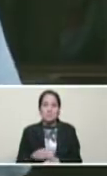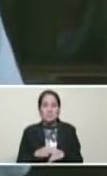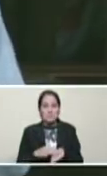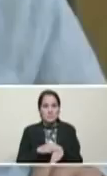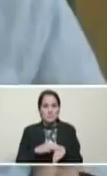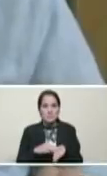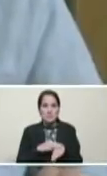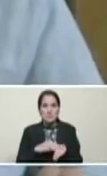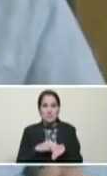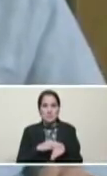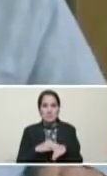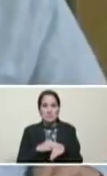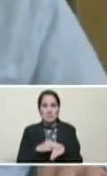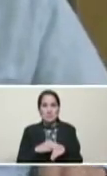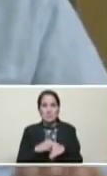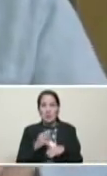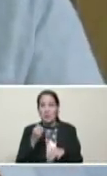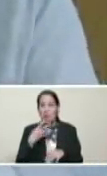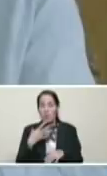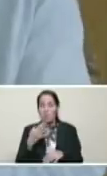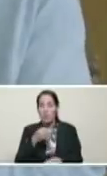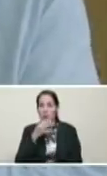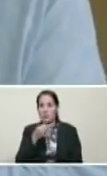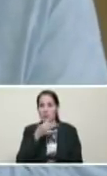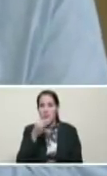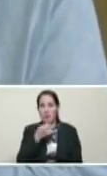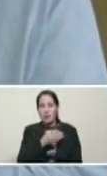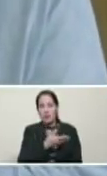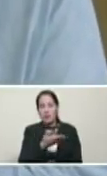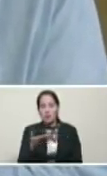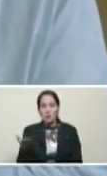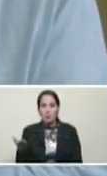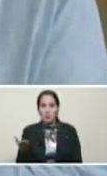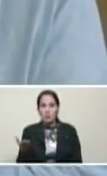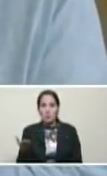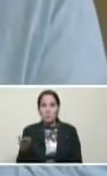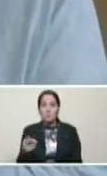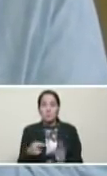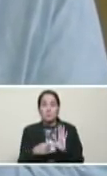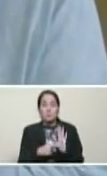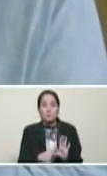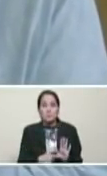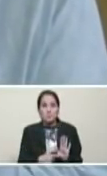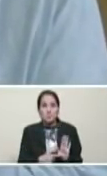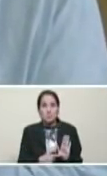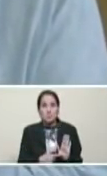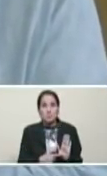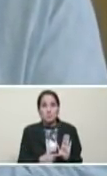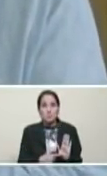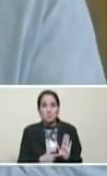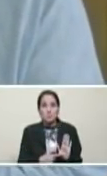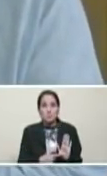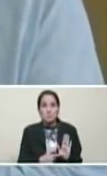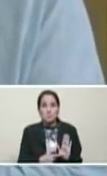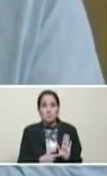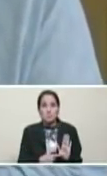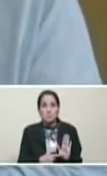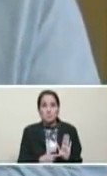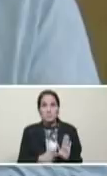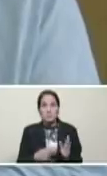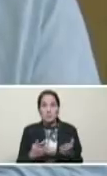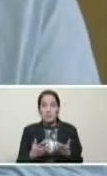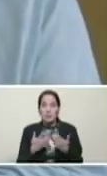y presidente muy buena tarde a todo el pueblo de venezuela y destacar que como consecuencia de esta guerra